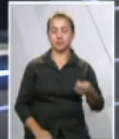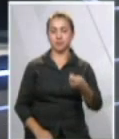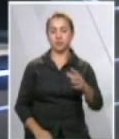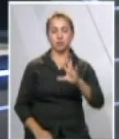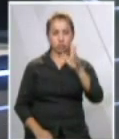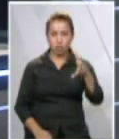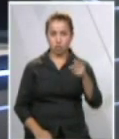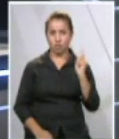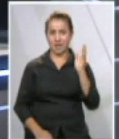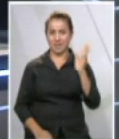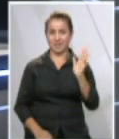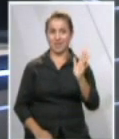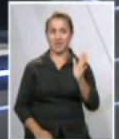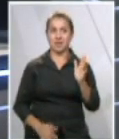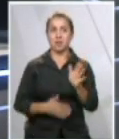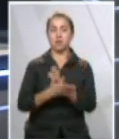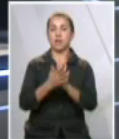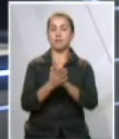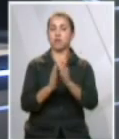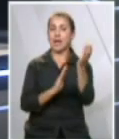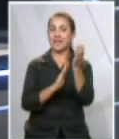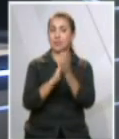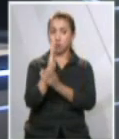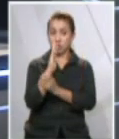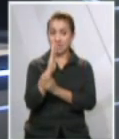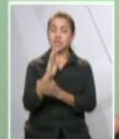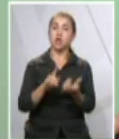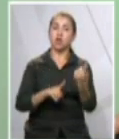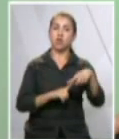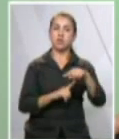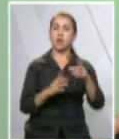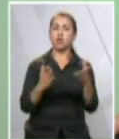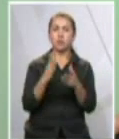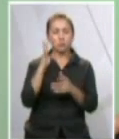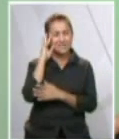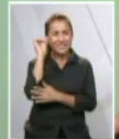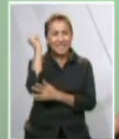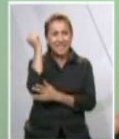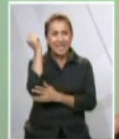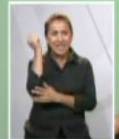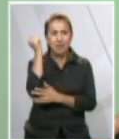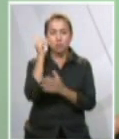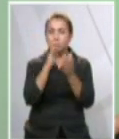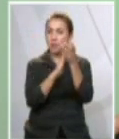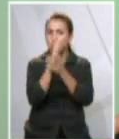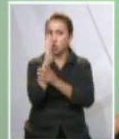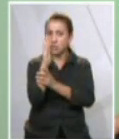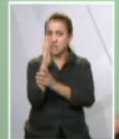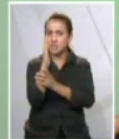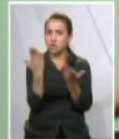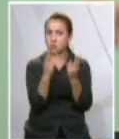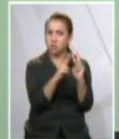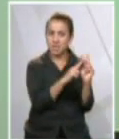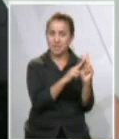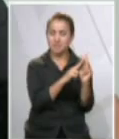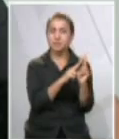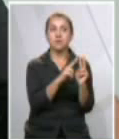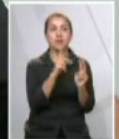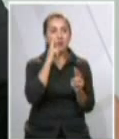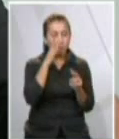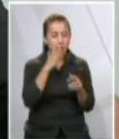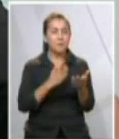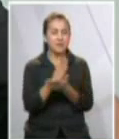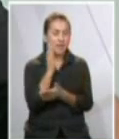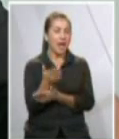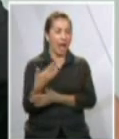Rodrigo, esta prótesis, por ejemplo, y otras, ¿cómo se llega a crear una prótesis así? Como... Sí, voy a partir un poquito antes